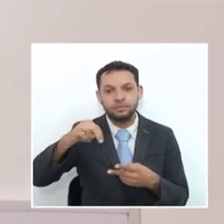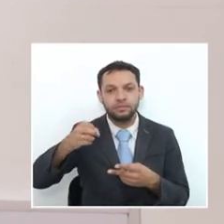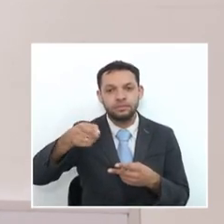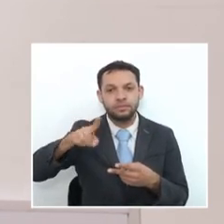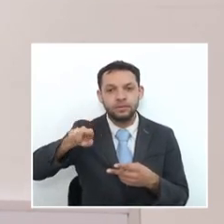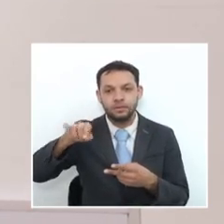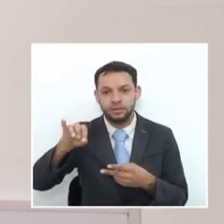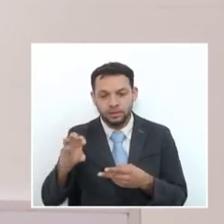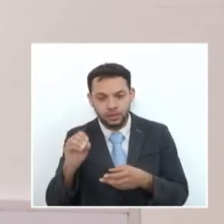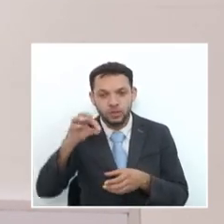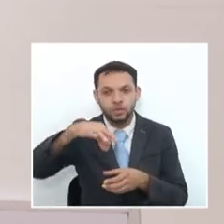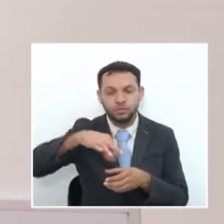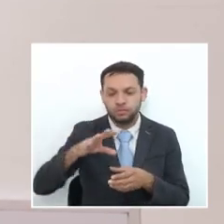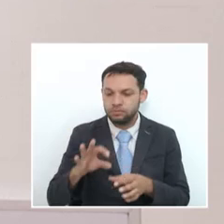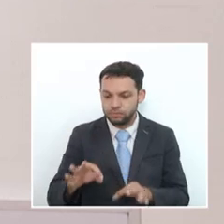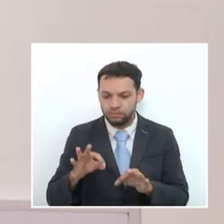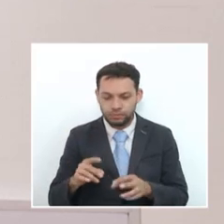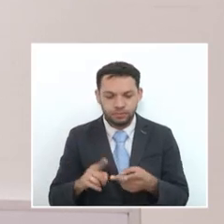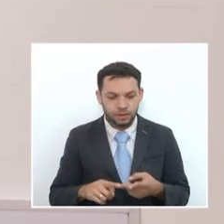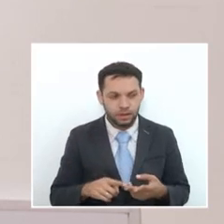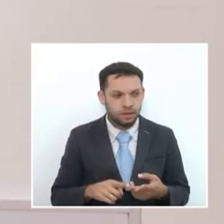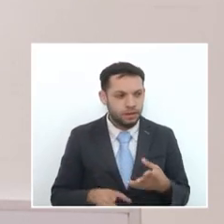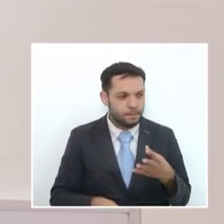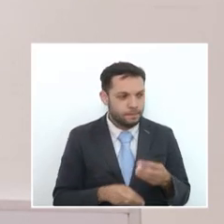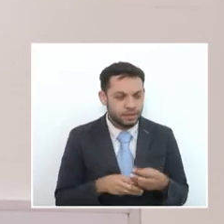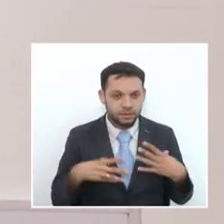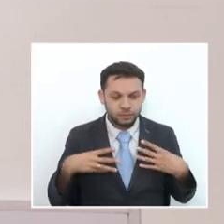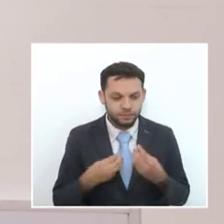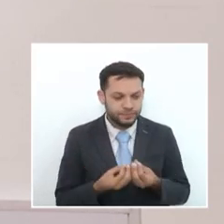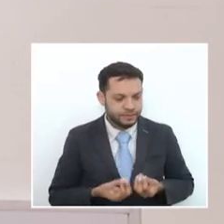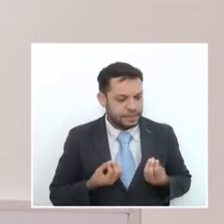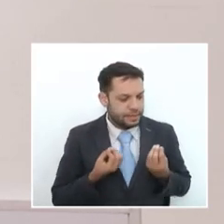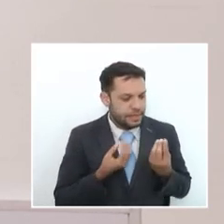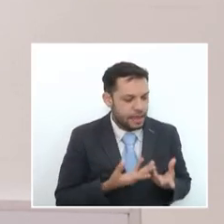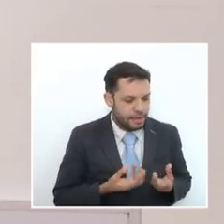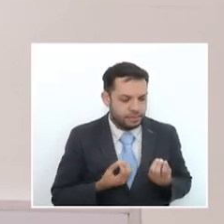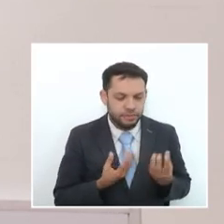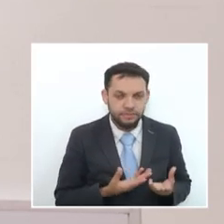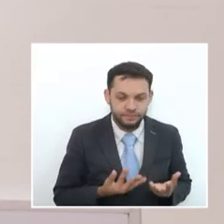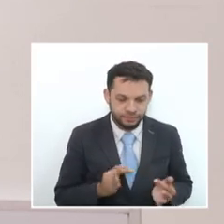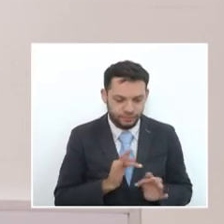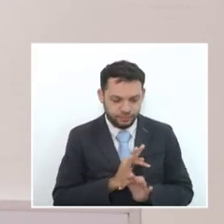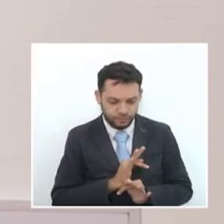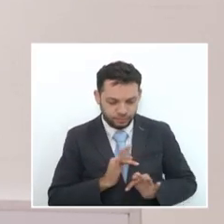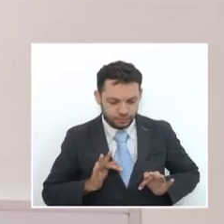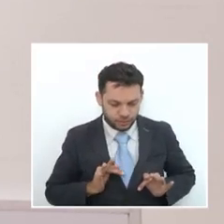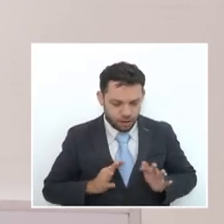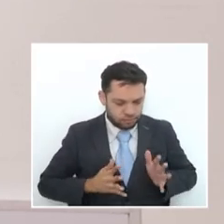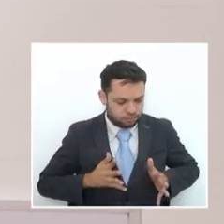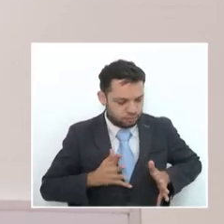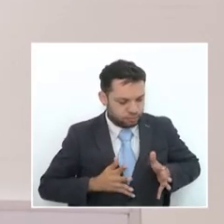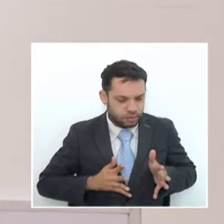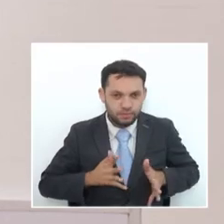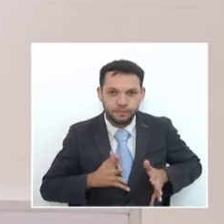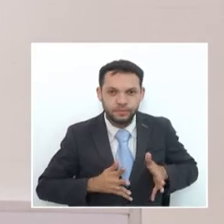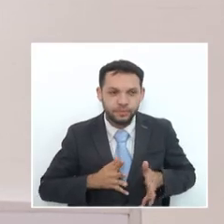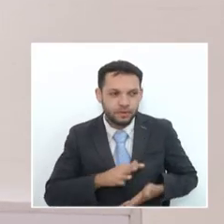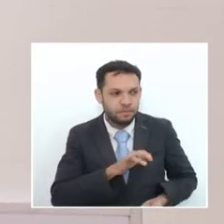El biocolag. Y nosotros a estos pacientes le hacemos un tratamiento autólogo. Es